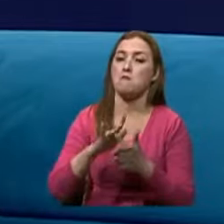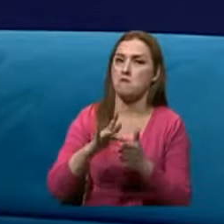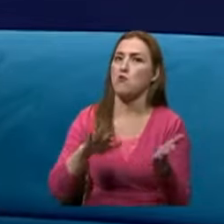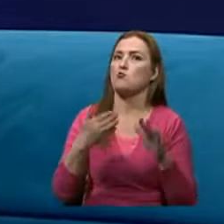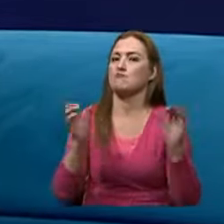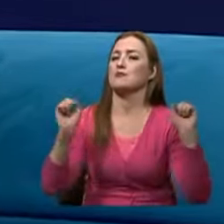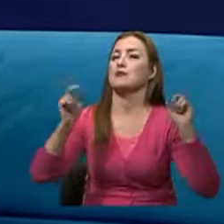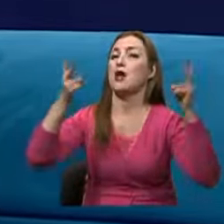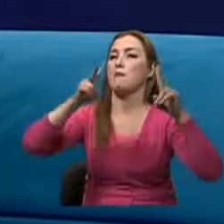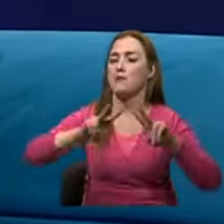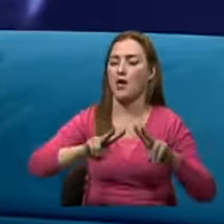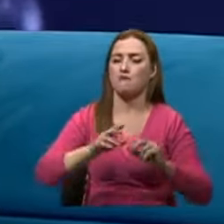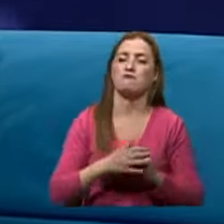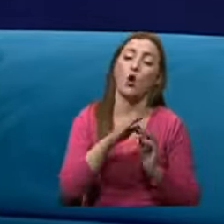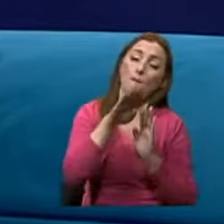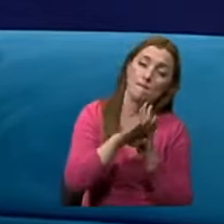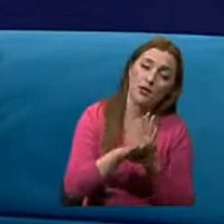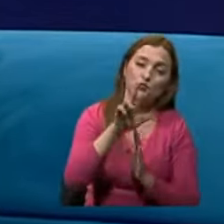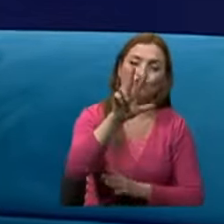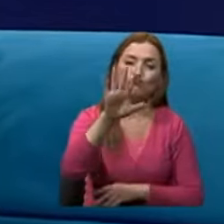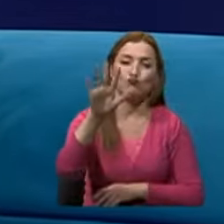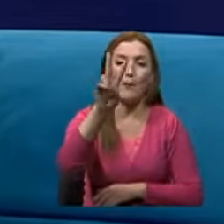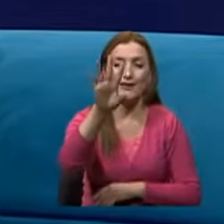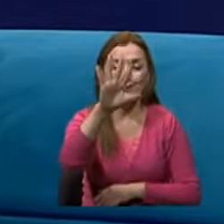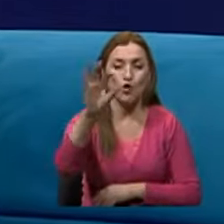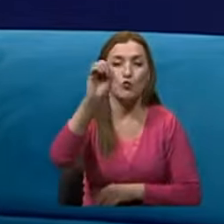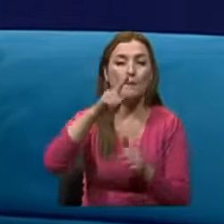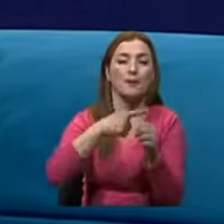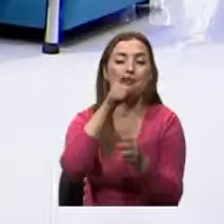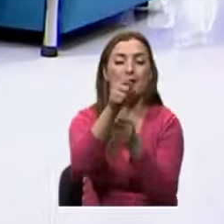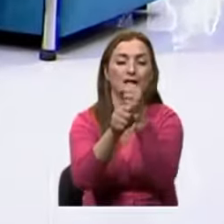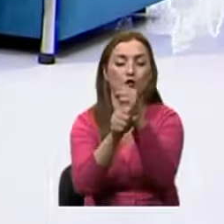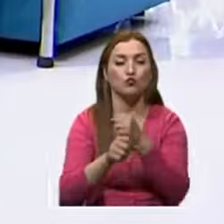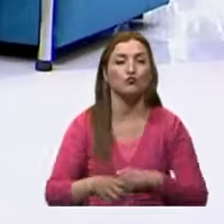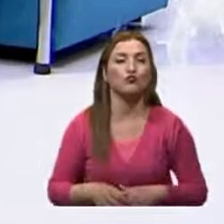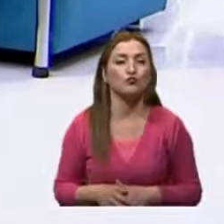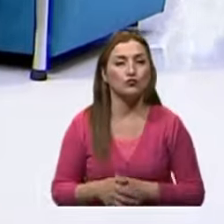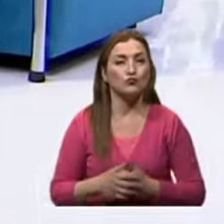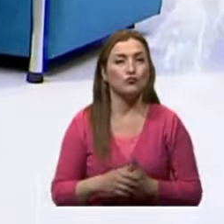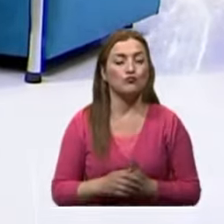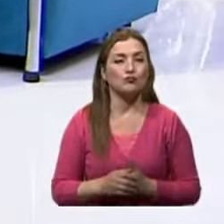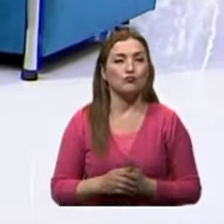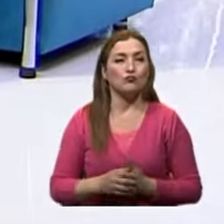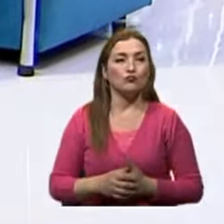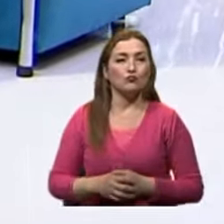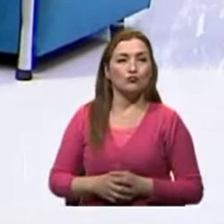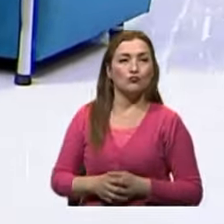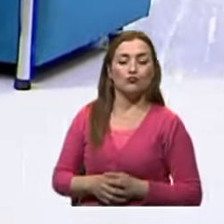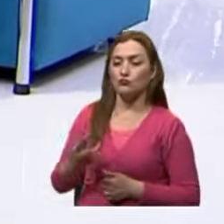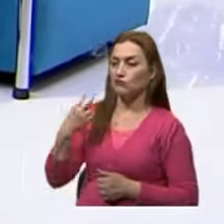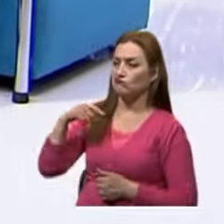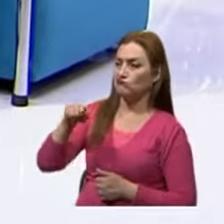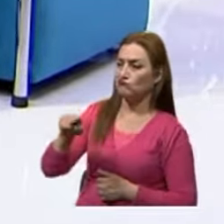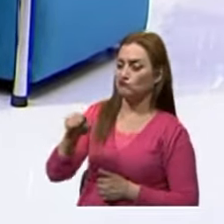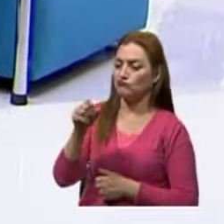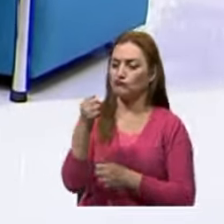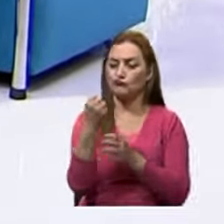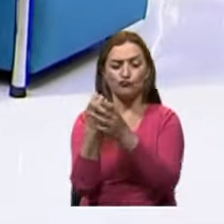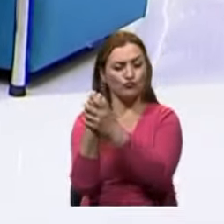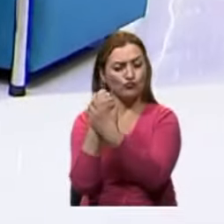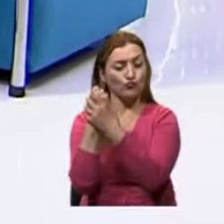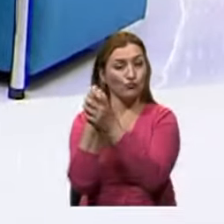un 35-25% más o menos en el primer año. Así es. Y bueno, hemos visto que has traído algunas prótesis, ¿no es cierto?,